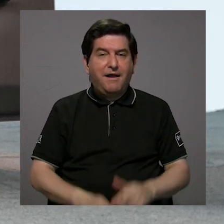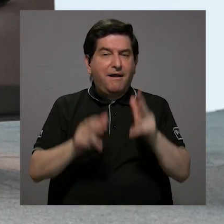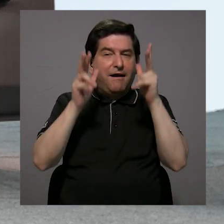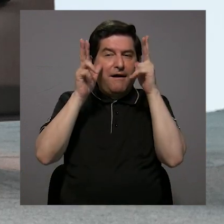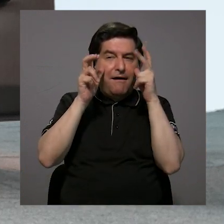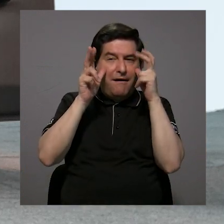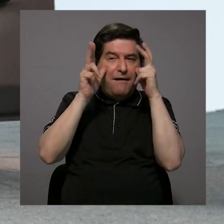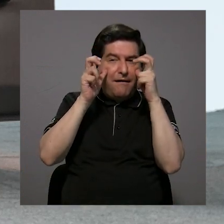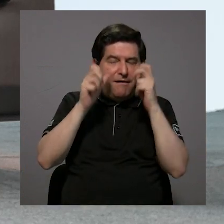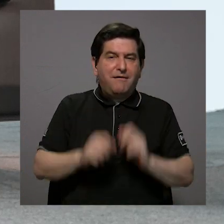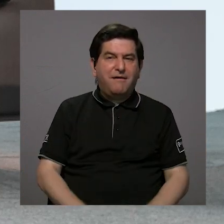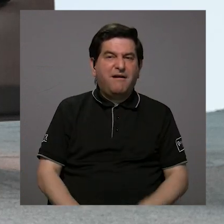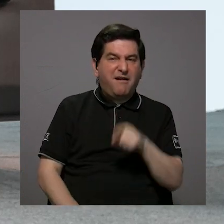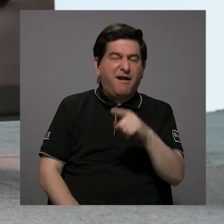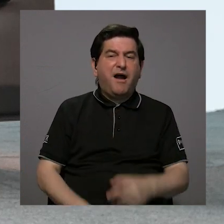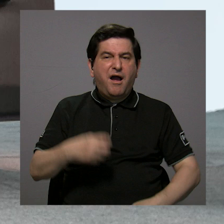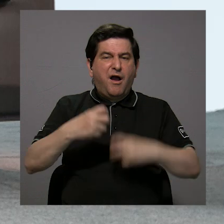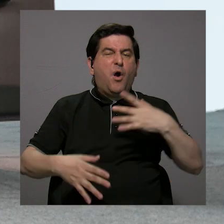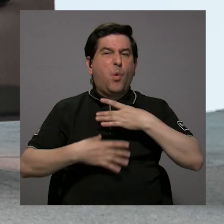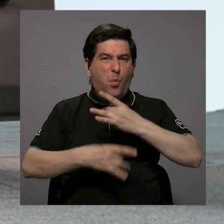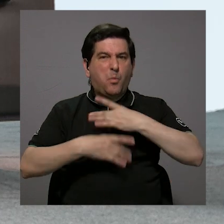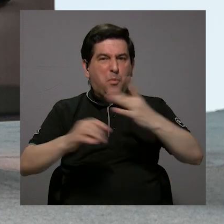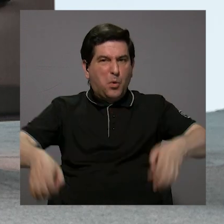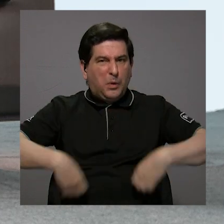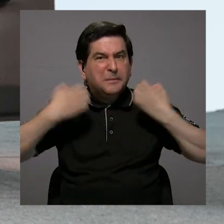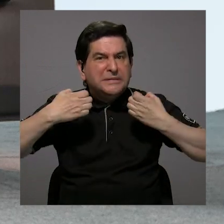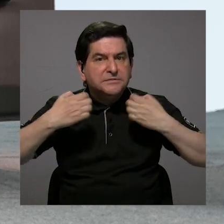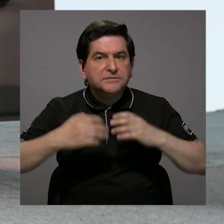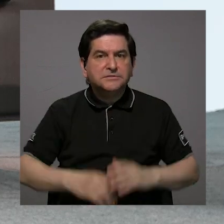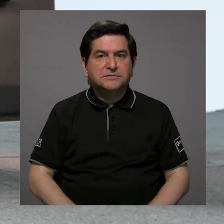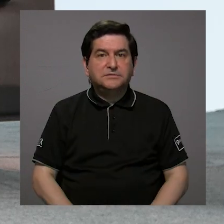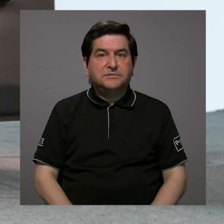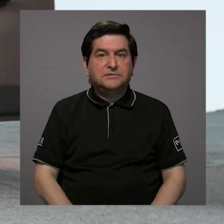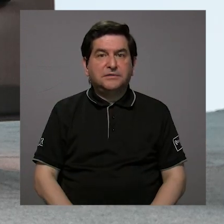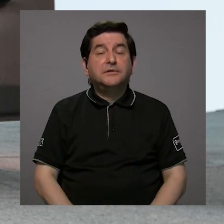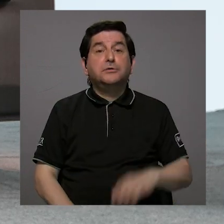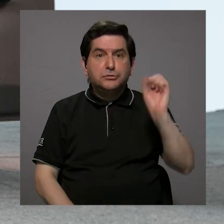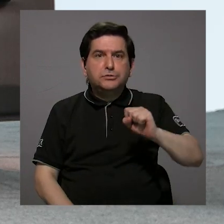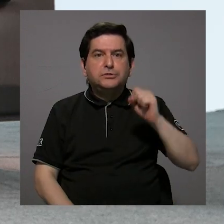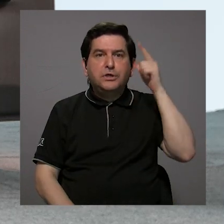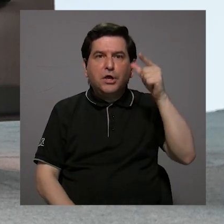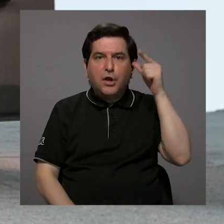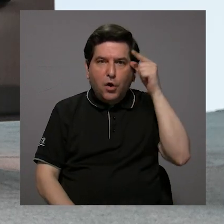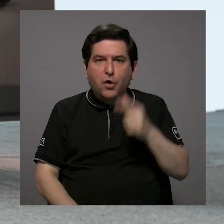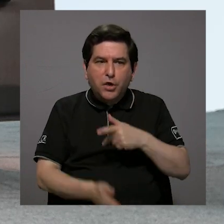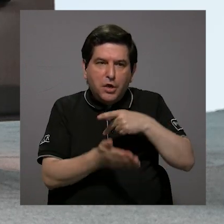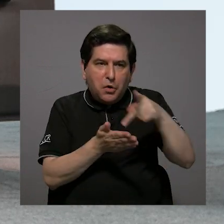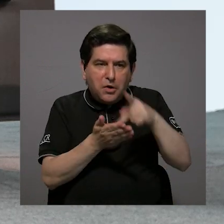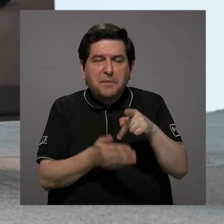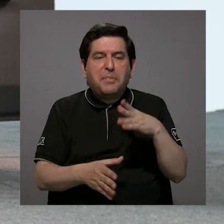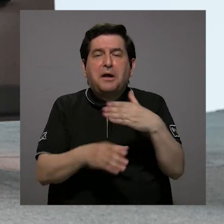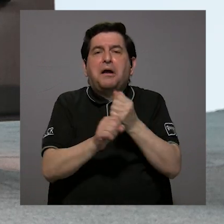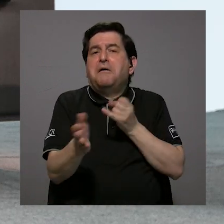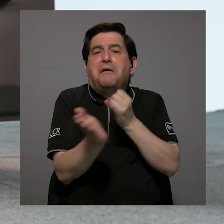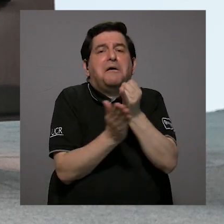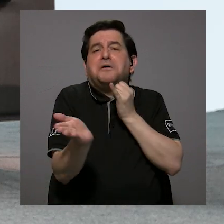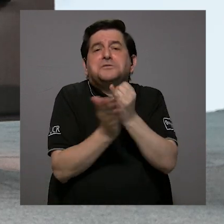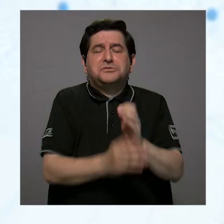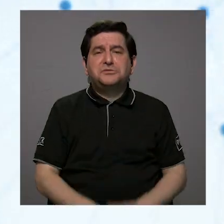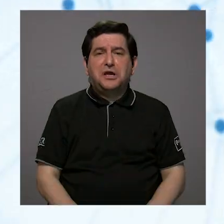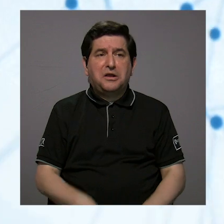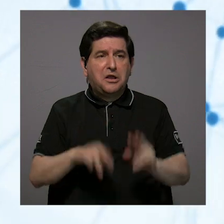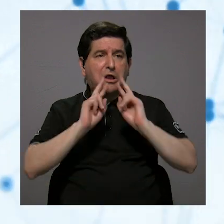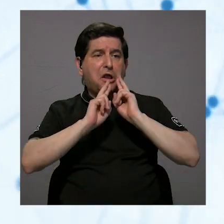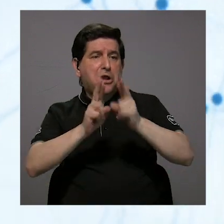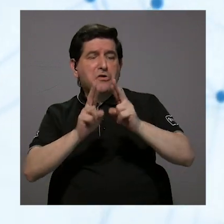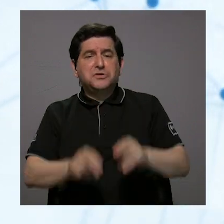una percepción ahí de que hay un conflicto de intereses. Ni modo, por supuesto que les están pagando para que haga la investigación,